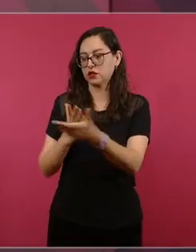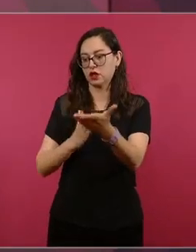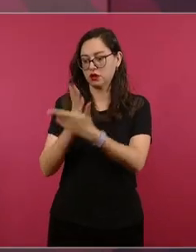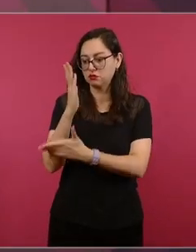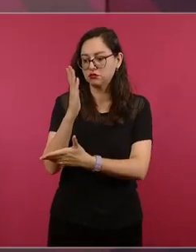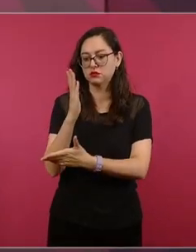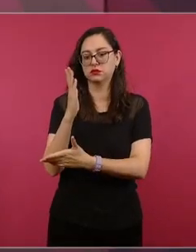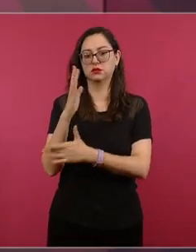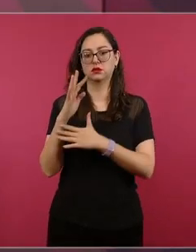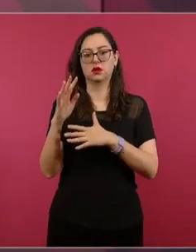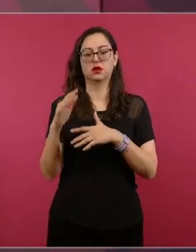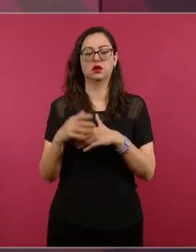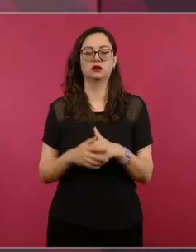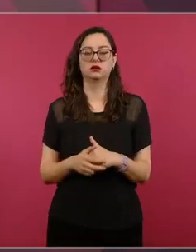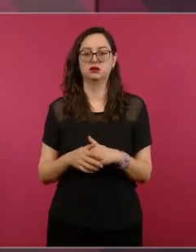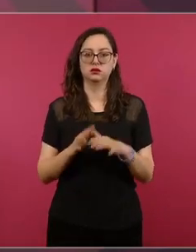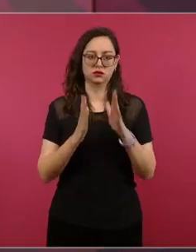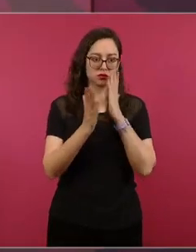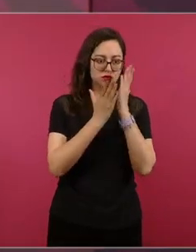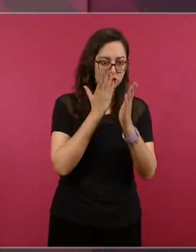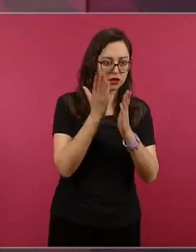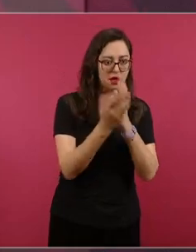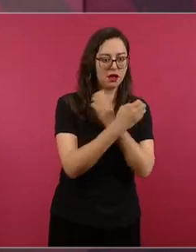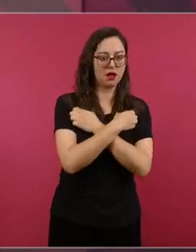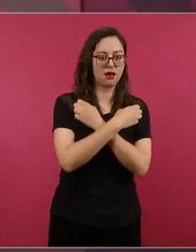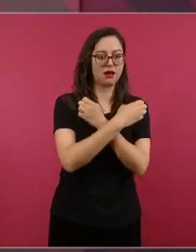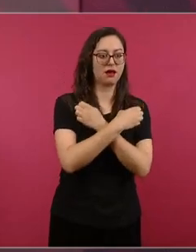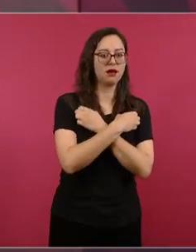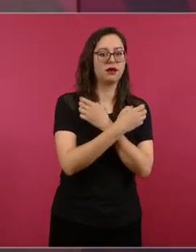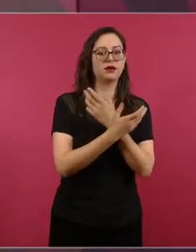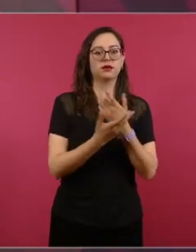acceso a la educación,